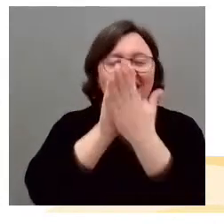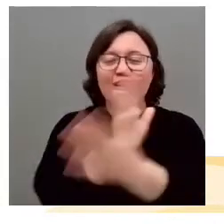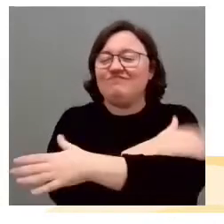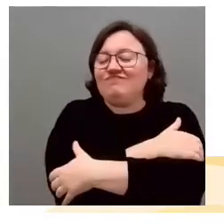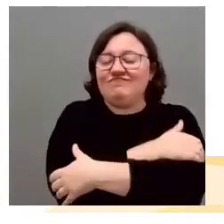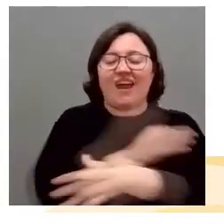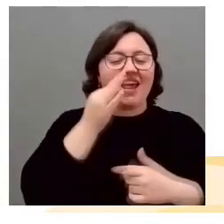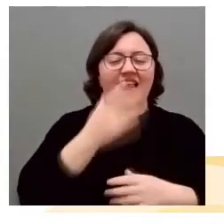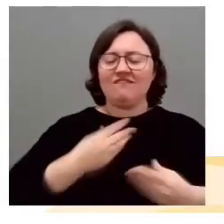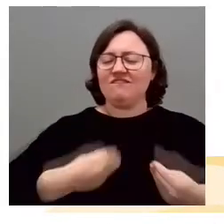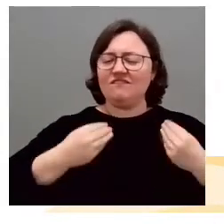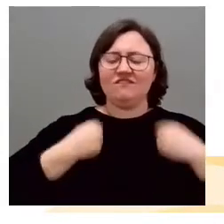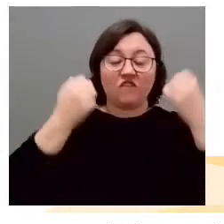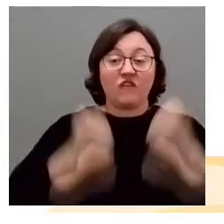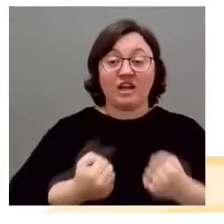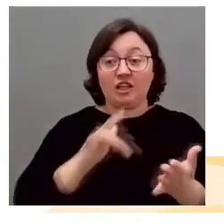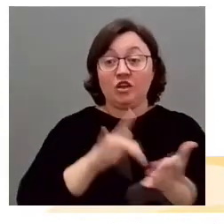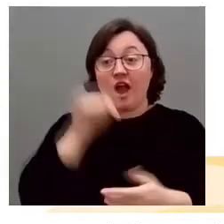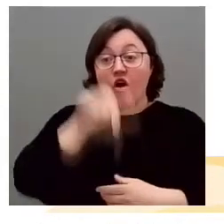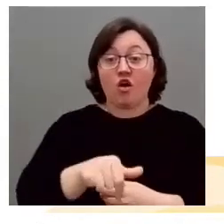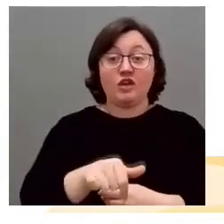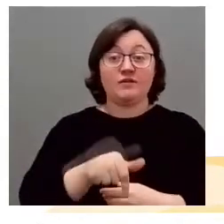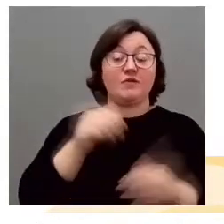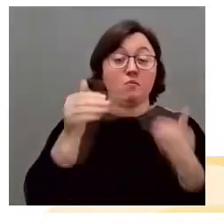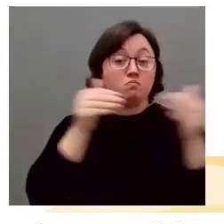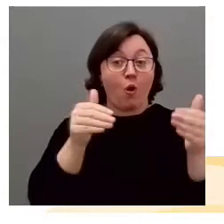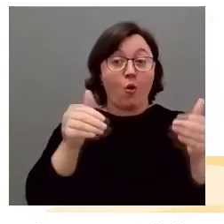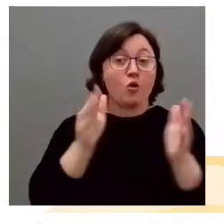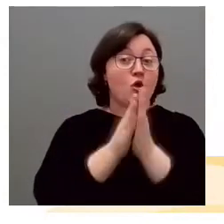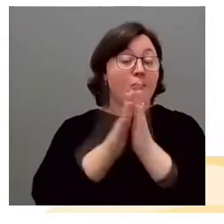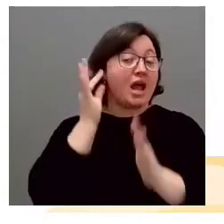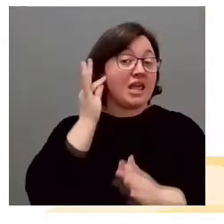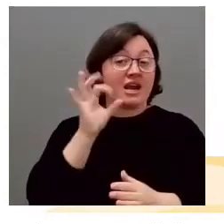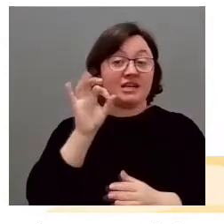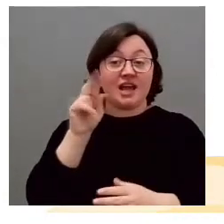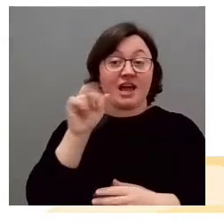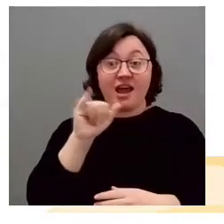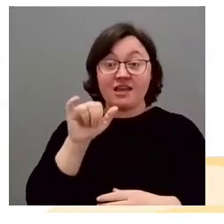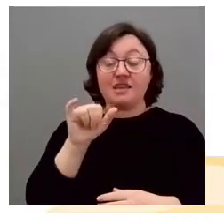abrazaros. Pero bueno, como ha dicho Sarai en su entrada, hoy es